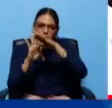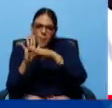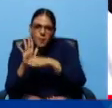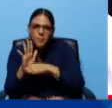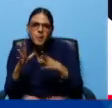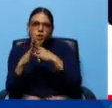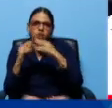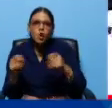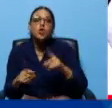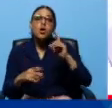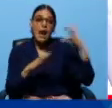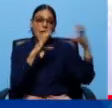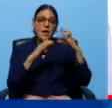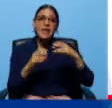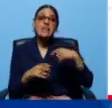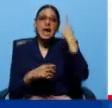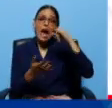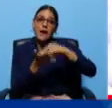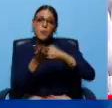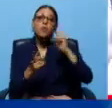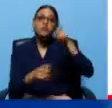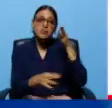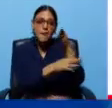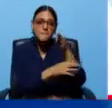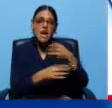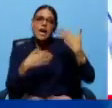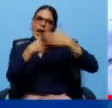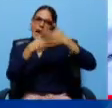batalla de Carabobo, La Puerta,